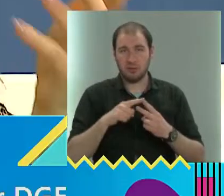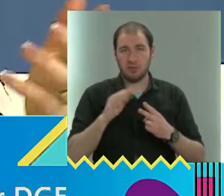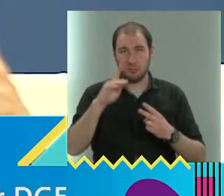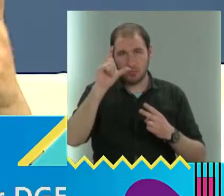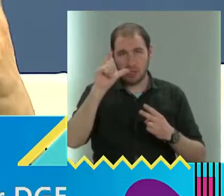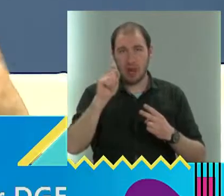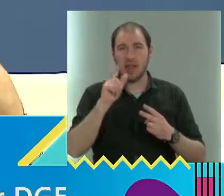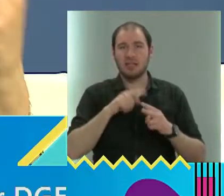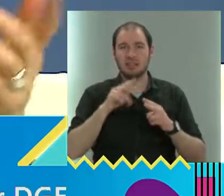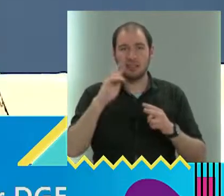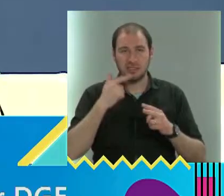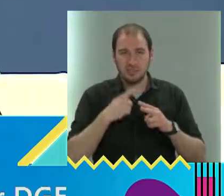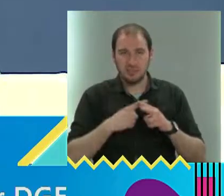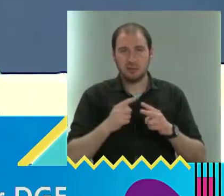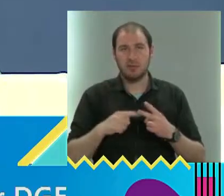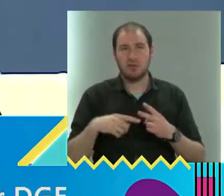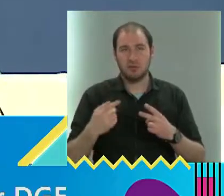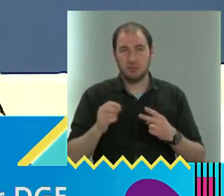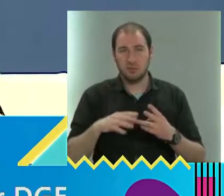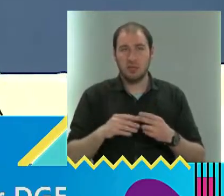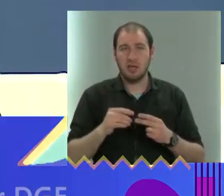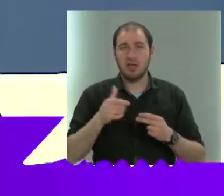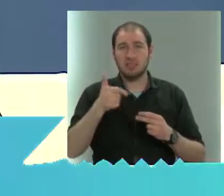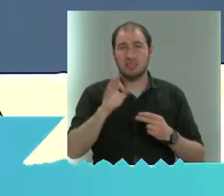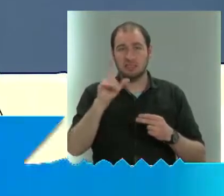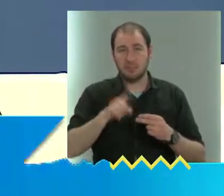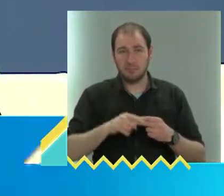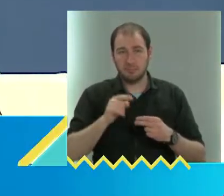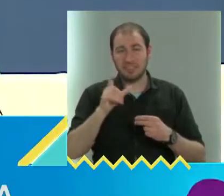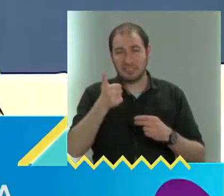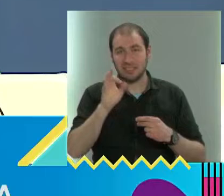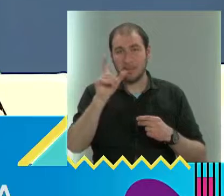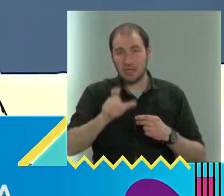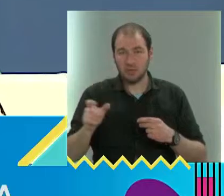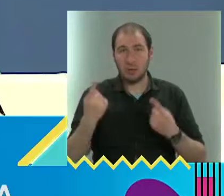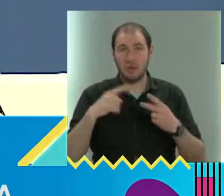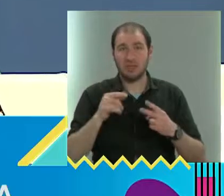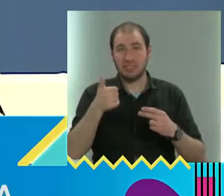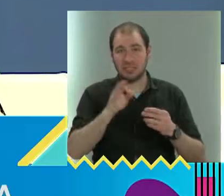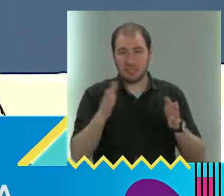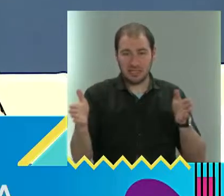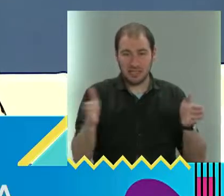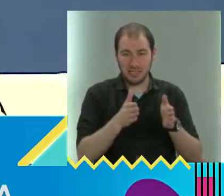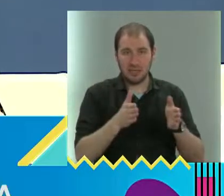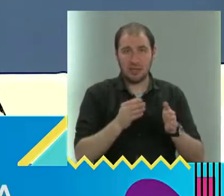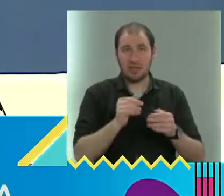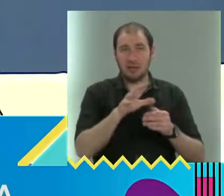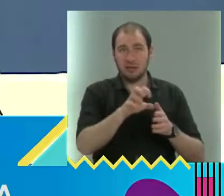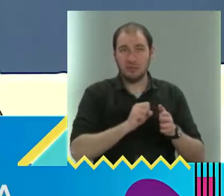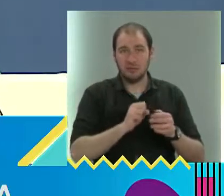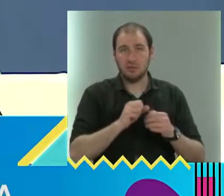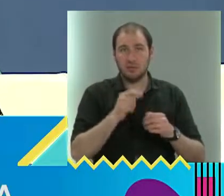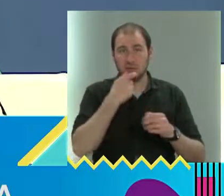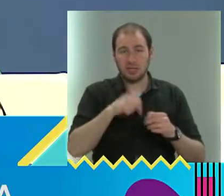Bellatrix y otra, y si tenemos 60 personas, pero de esas 60 no hemos podido tomar todos